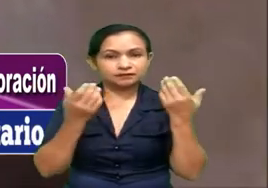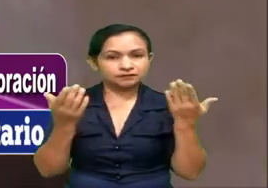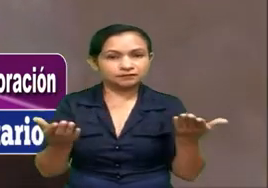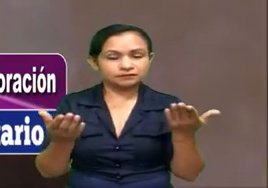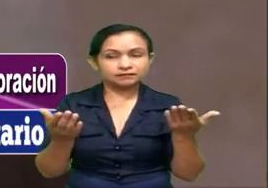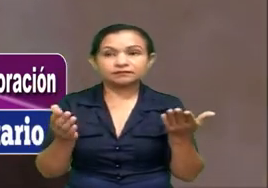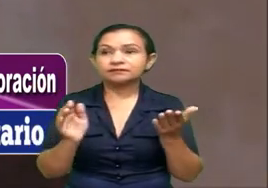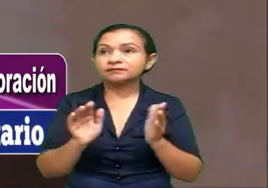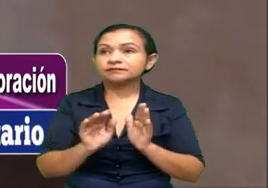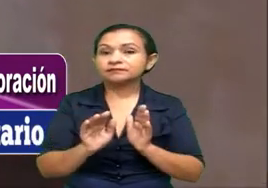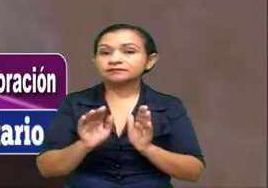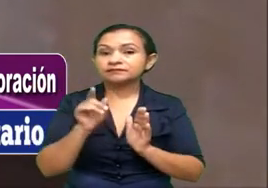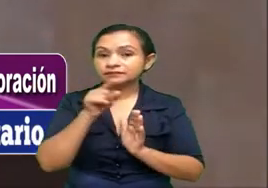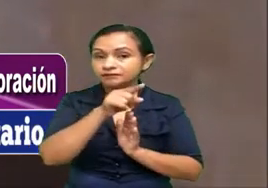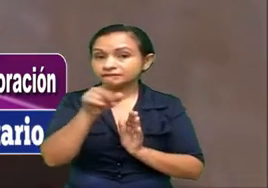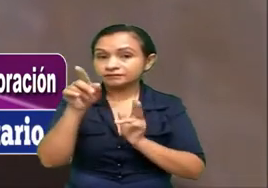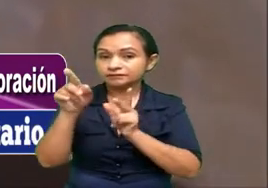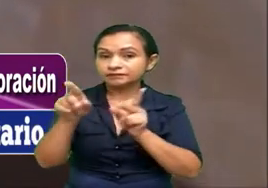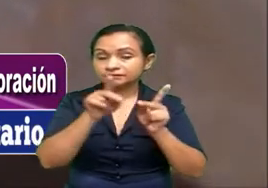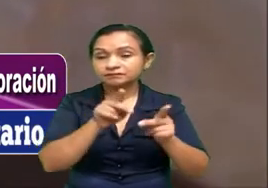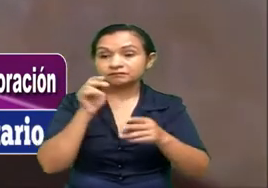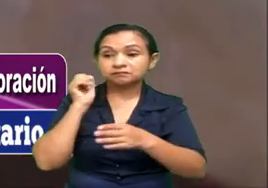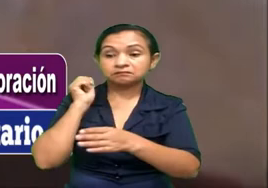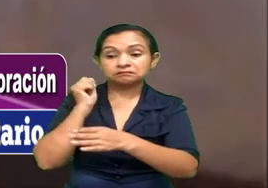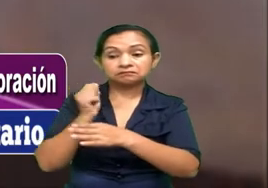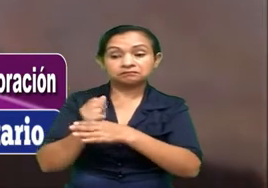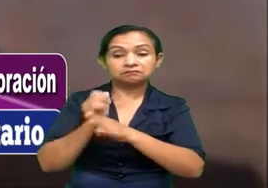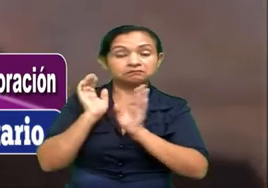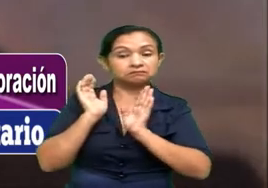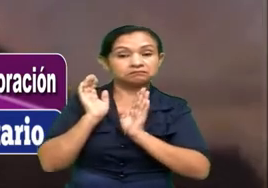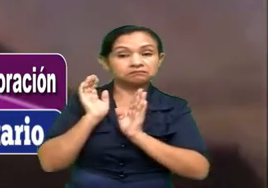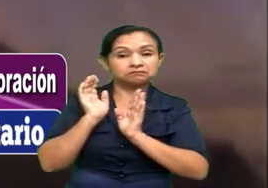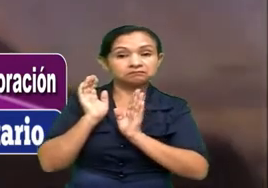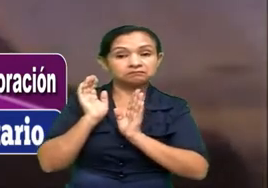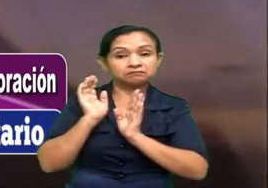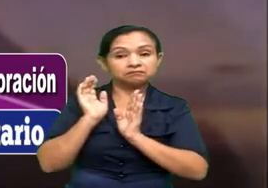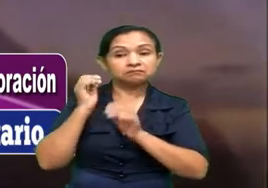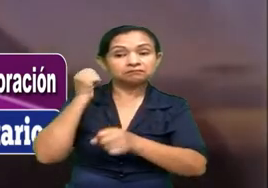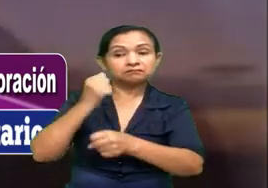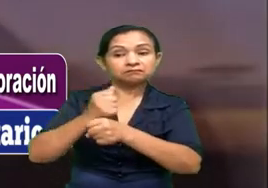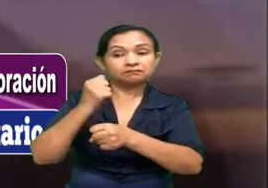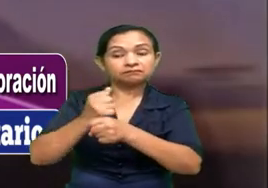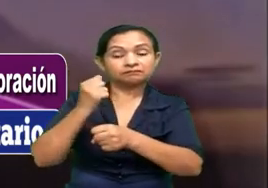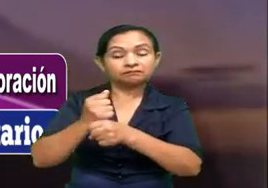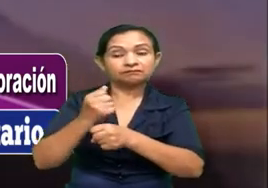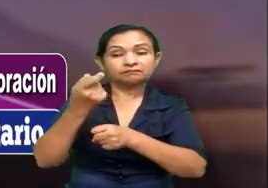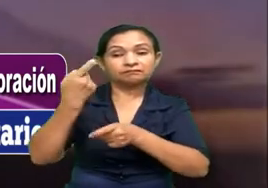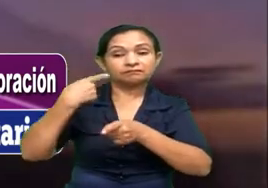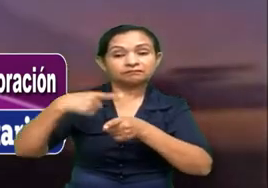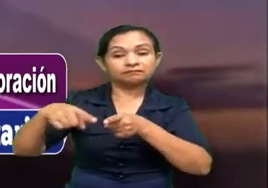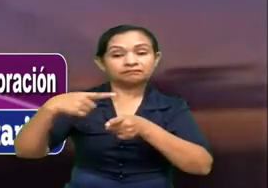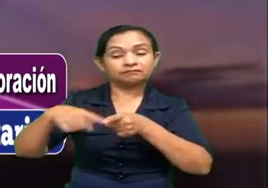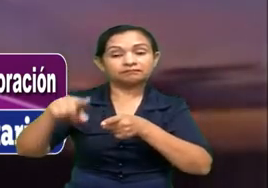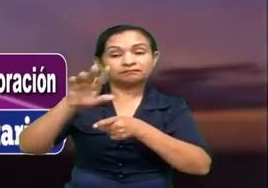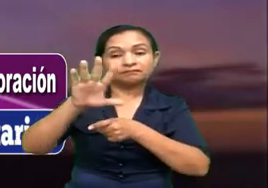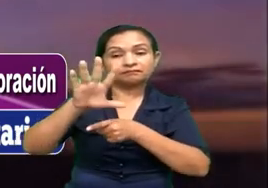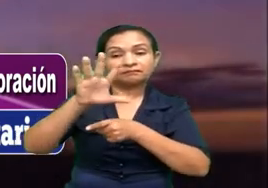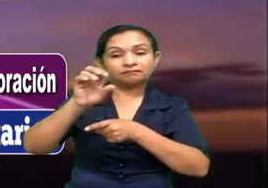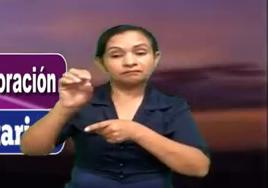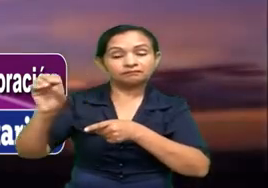más, si alguien los mata, se les premiará con un empleo y se les pagará 500